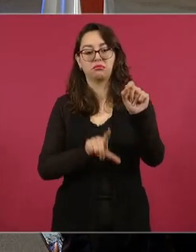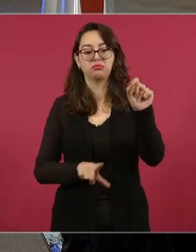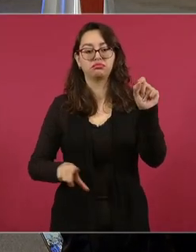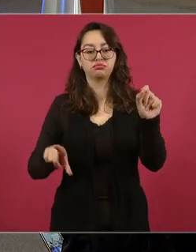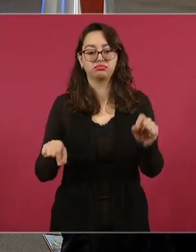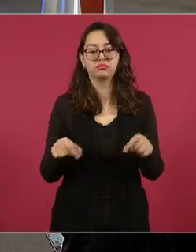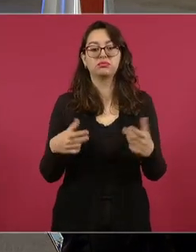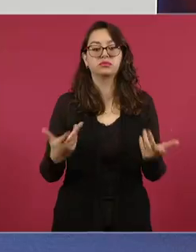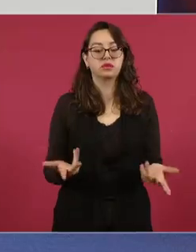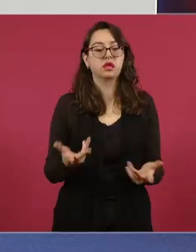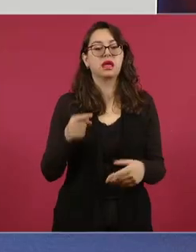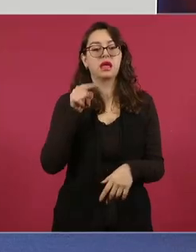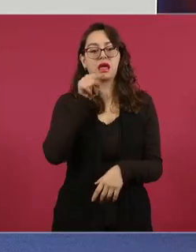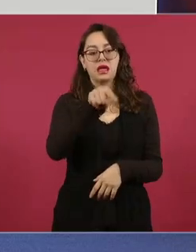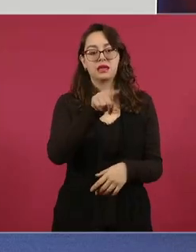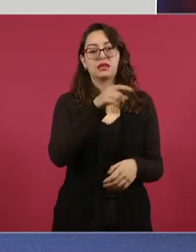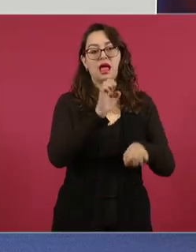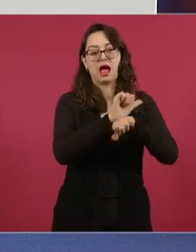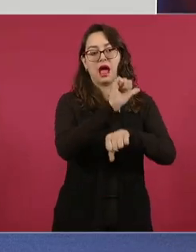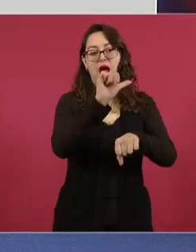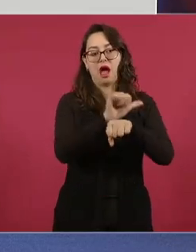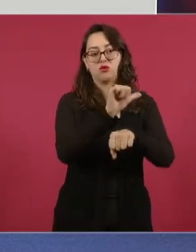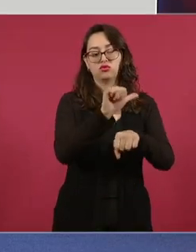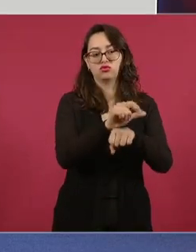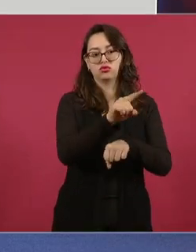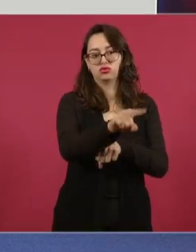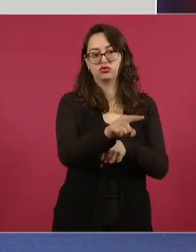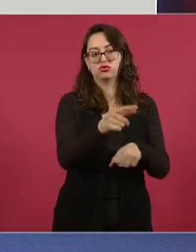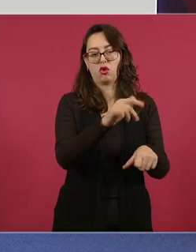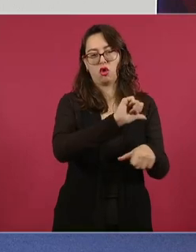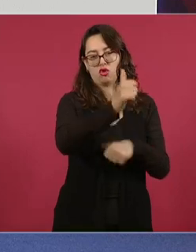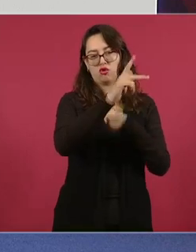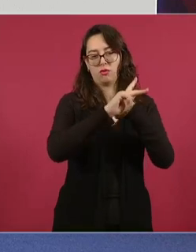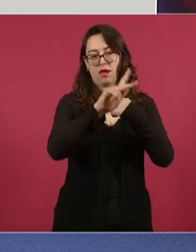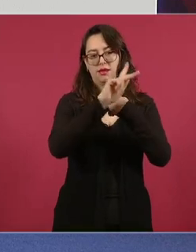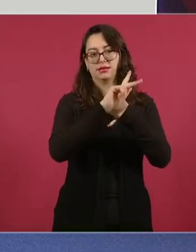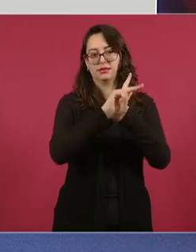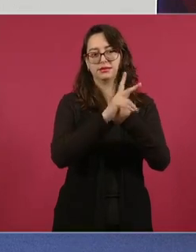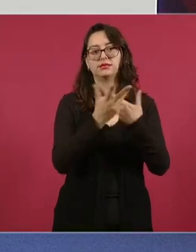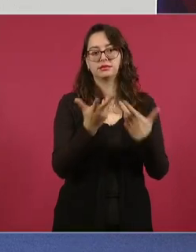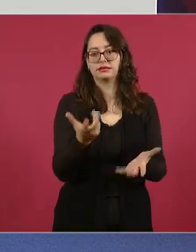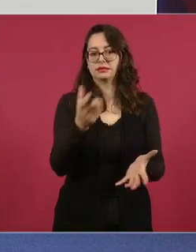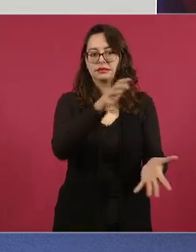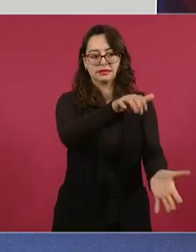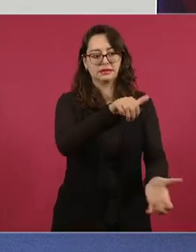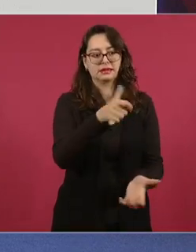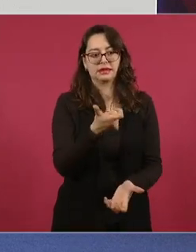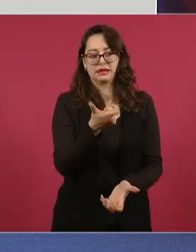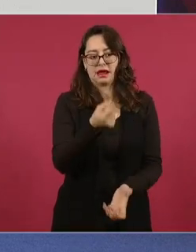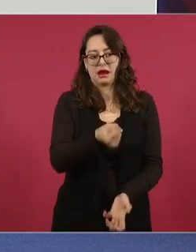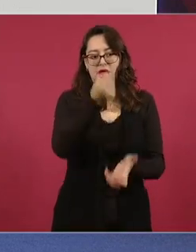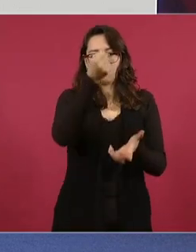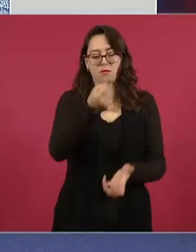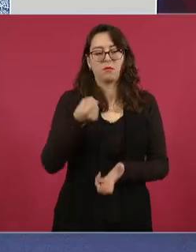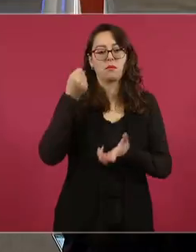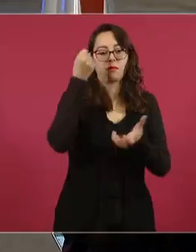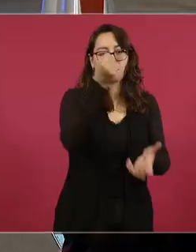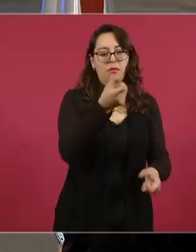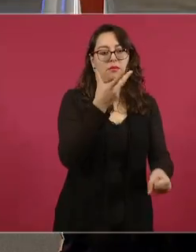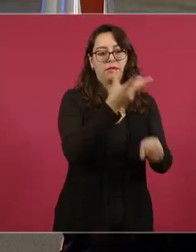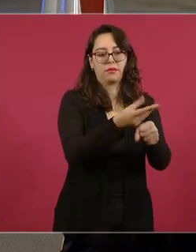este programa utilizar esos recursos en esta buena acción que es pavimentar las calles.